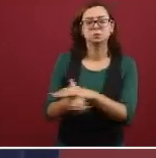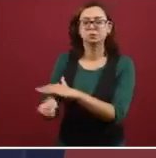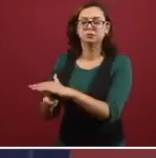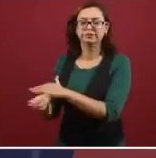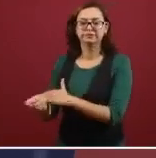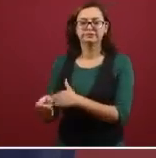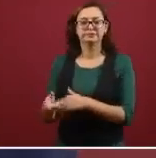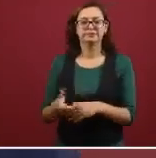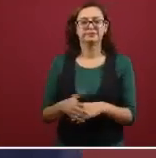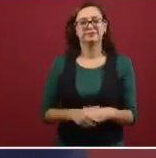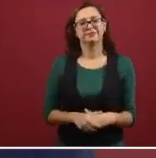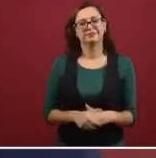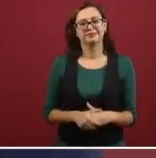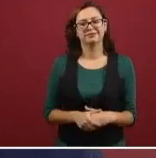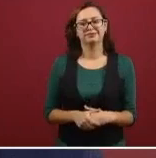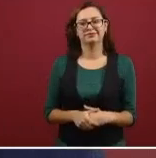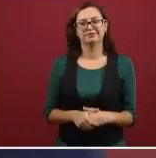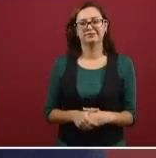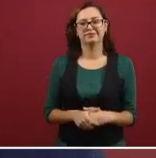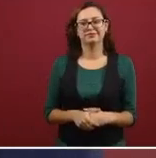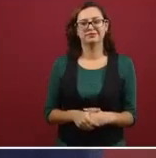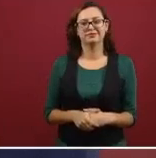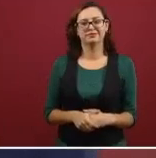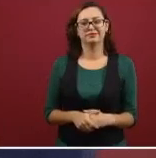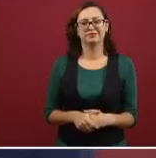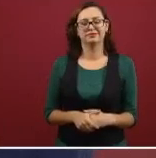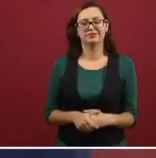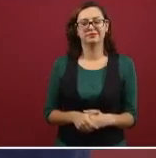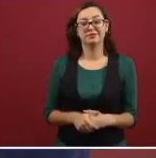Y todavía